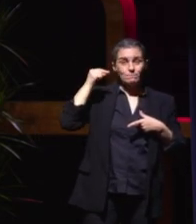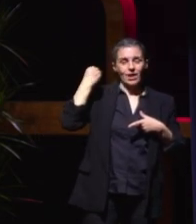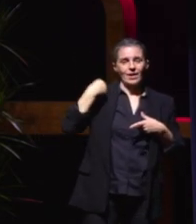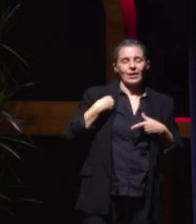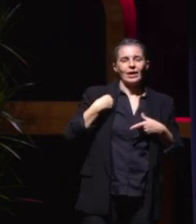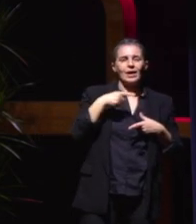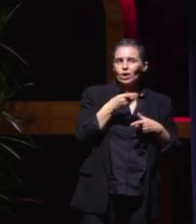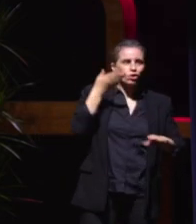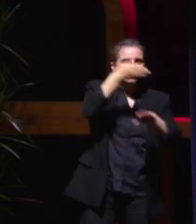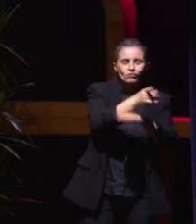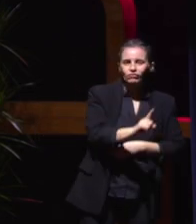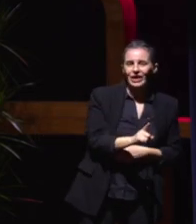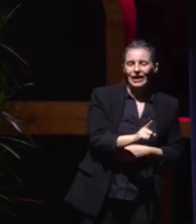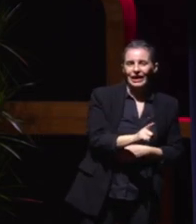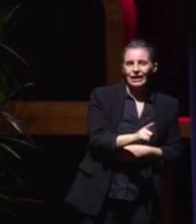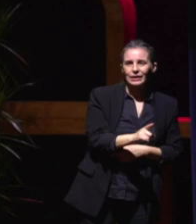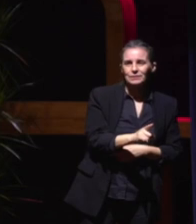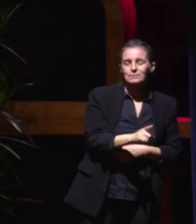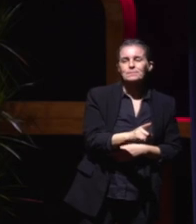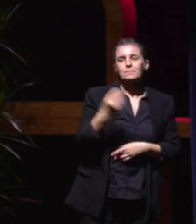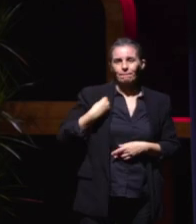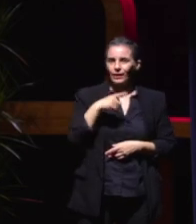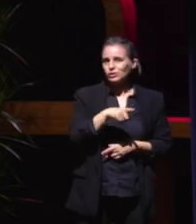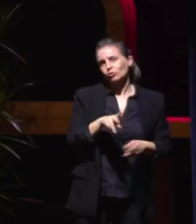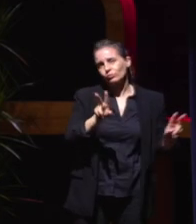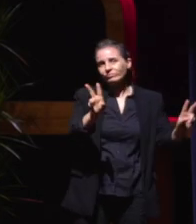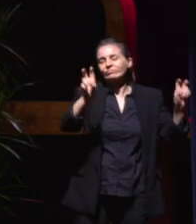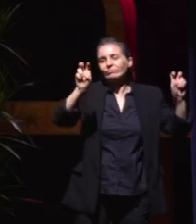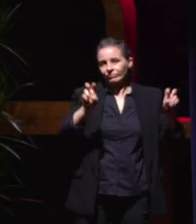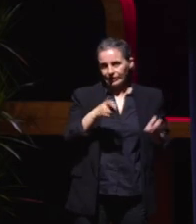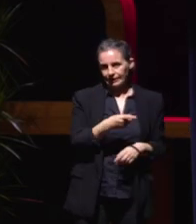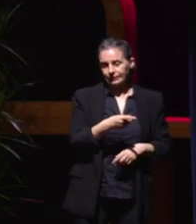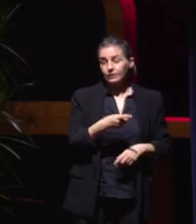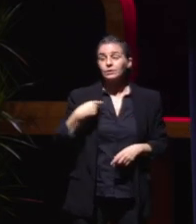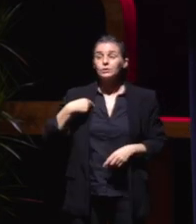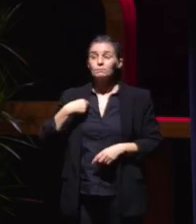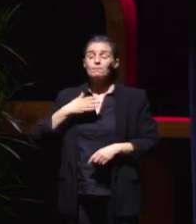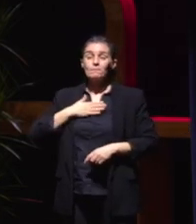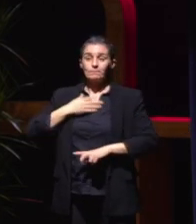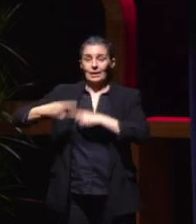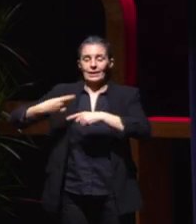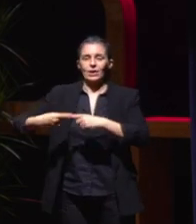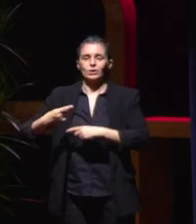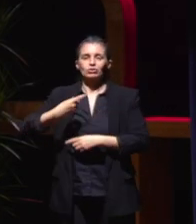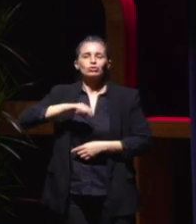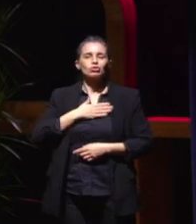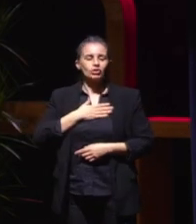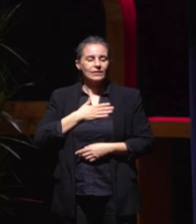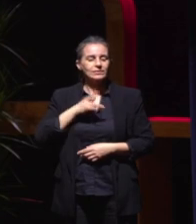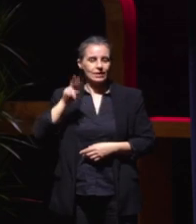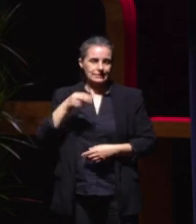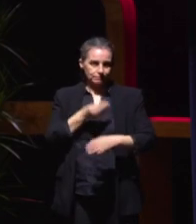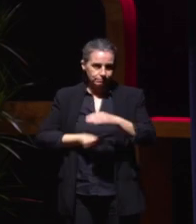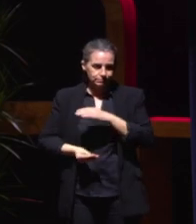ponen entrecomillado o sea eso es un entrecomillado mi generación no que nosotras somos hijas